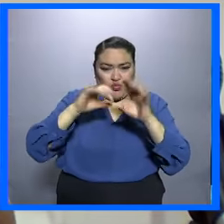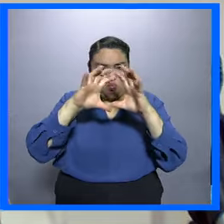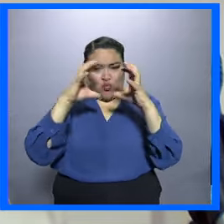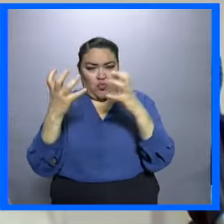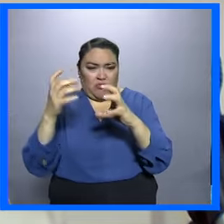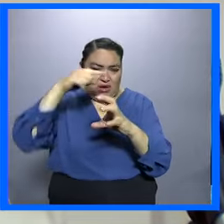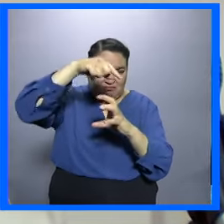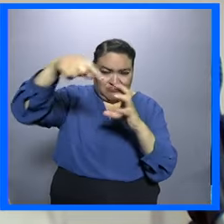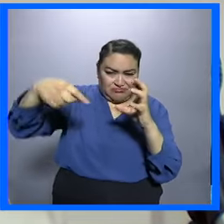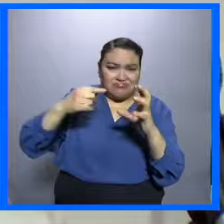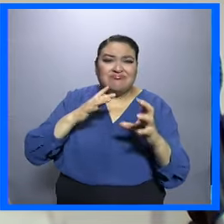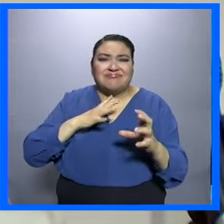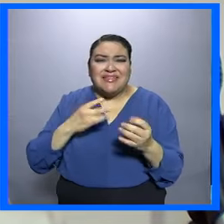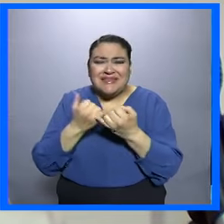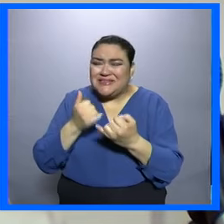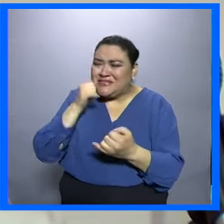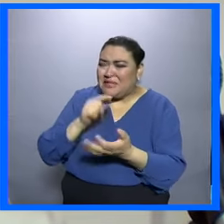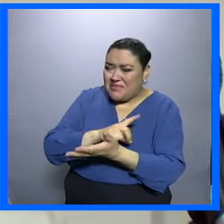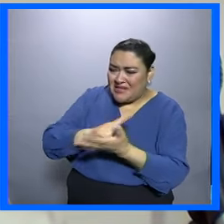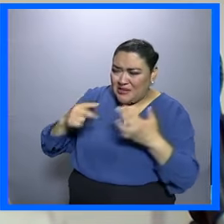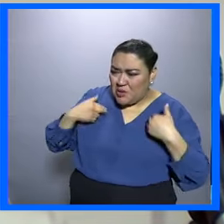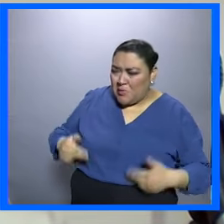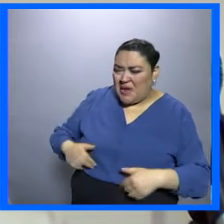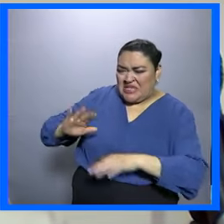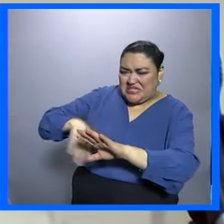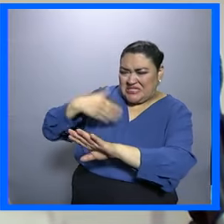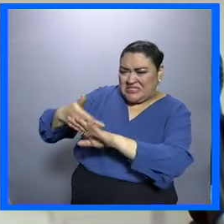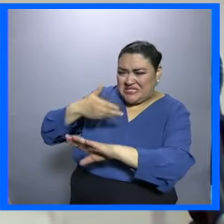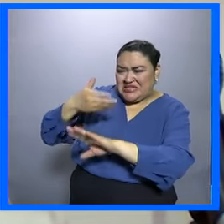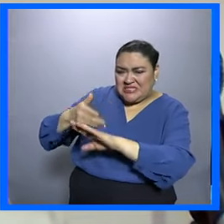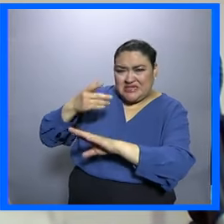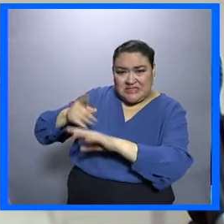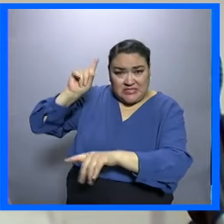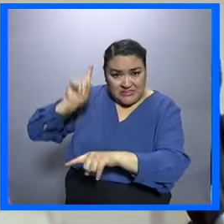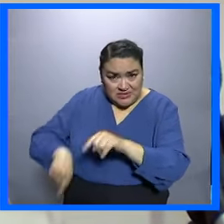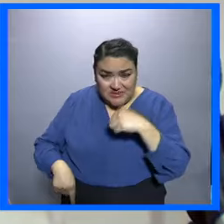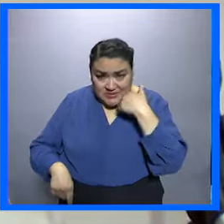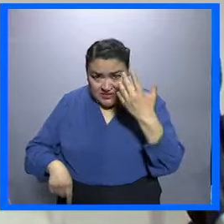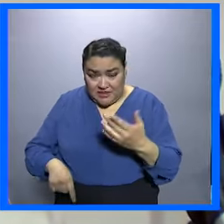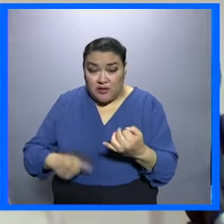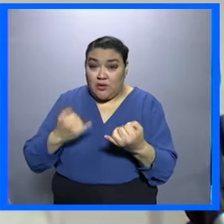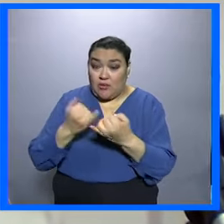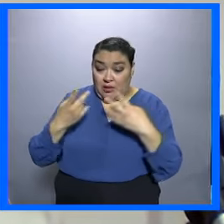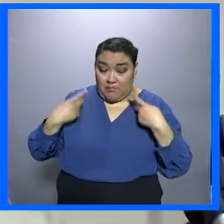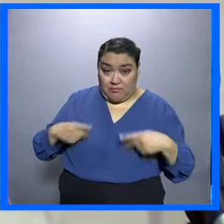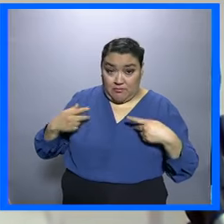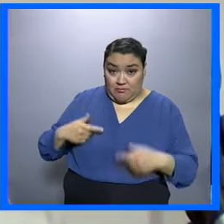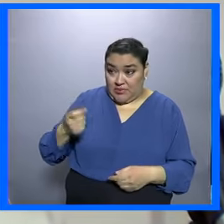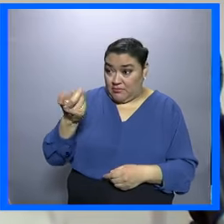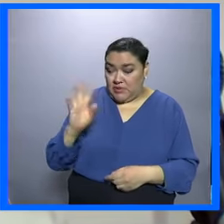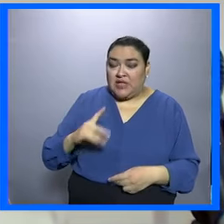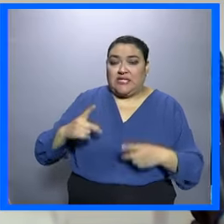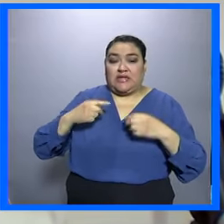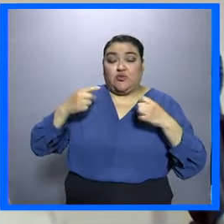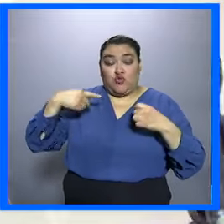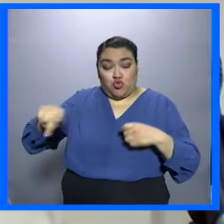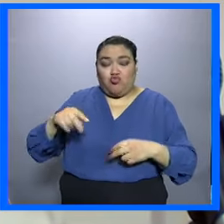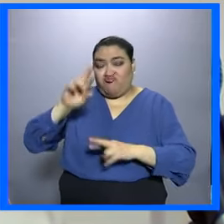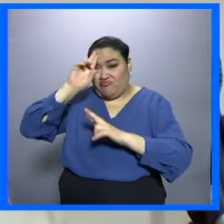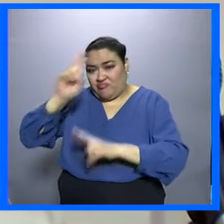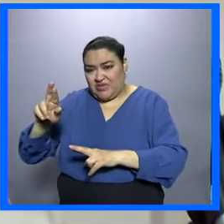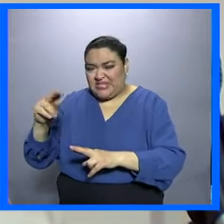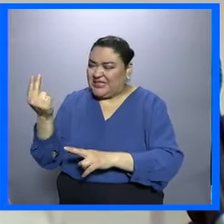y esfuerzos por debilitar los derechos humanos y la solidaridad, proteger la dignidad se vuelve una tarea